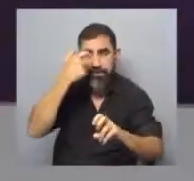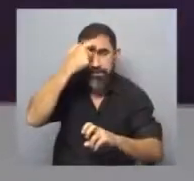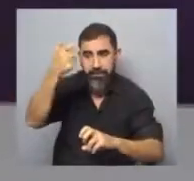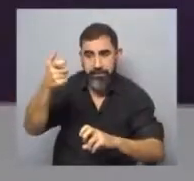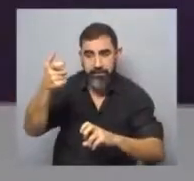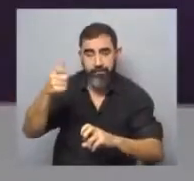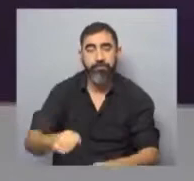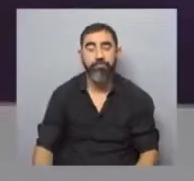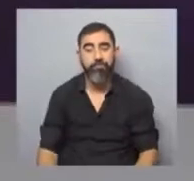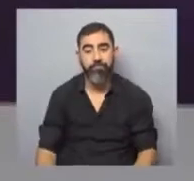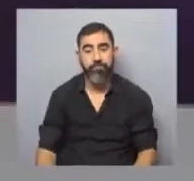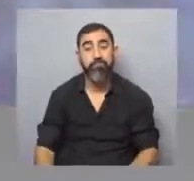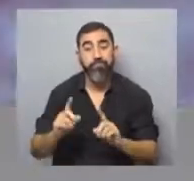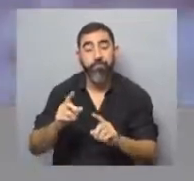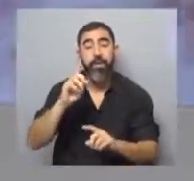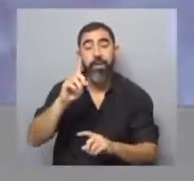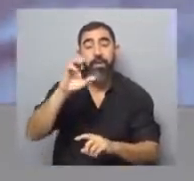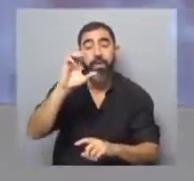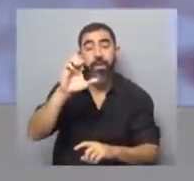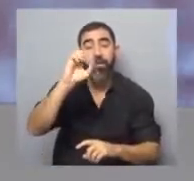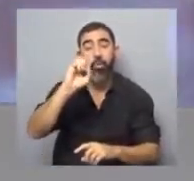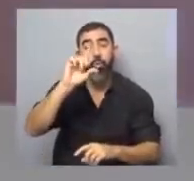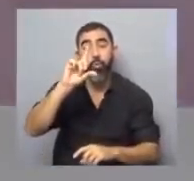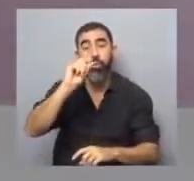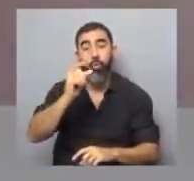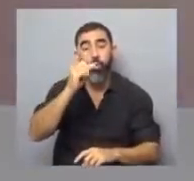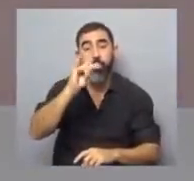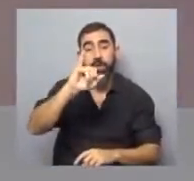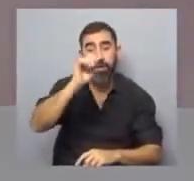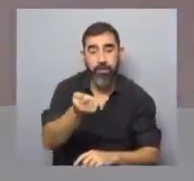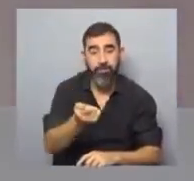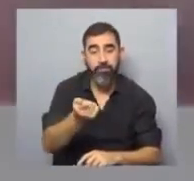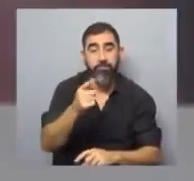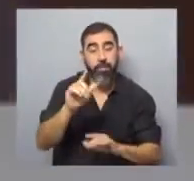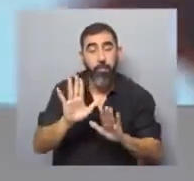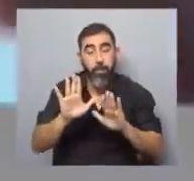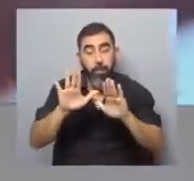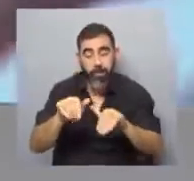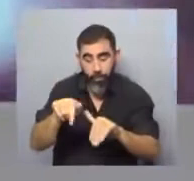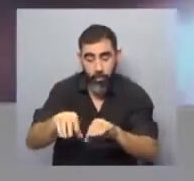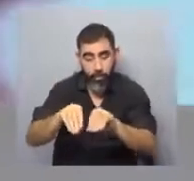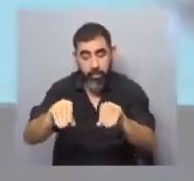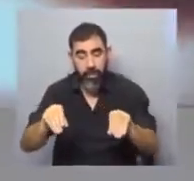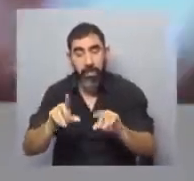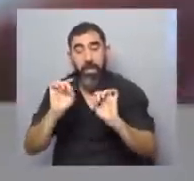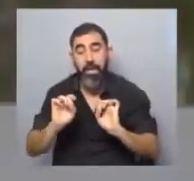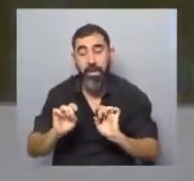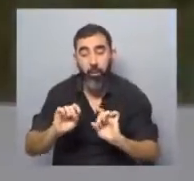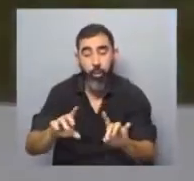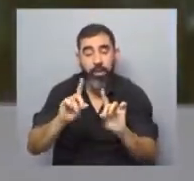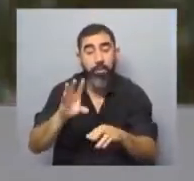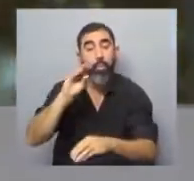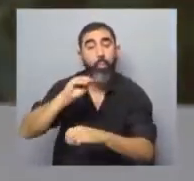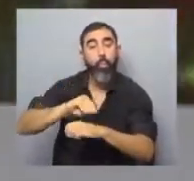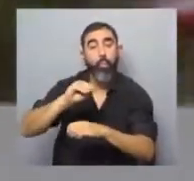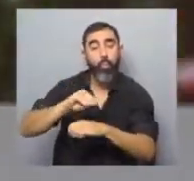y dentro de ellas la geología. Entonces, el patrimonio geológico, el patrimonio natural y el patrimonio